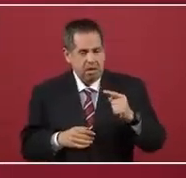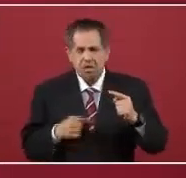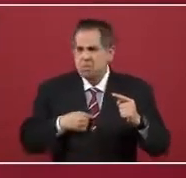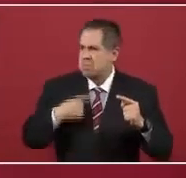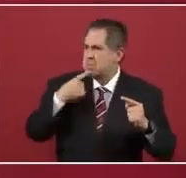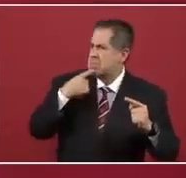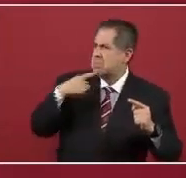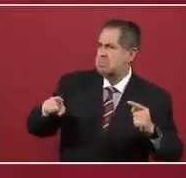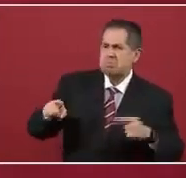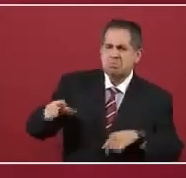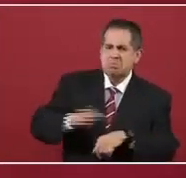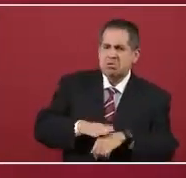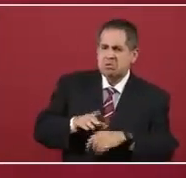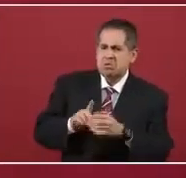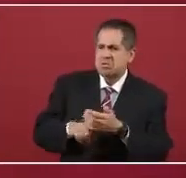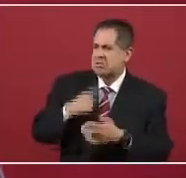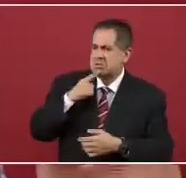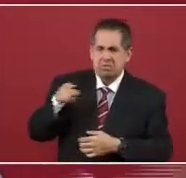aquí.